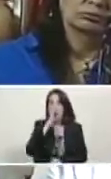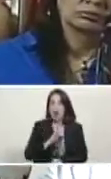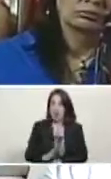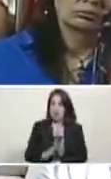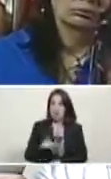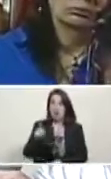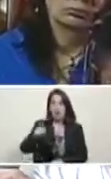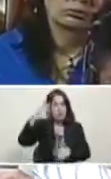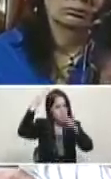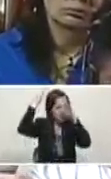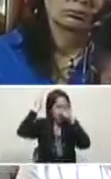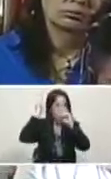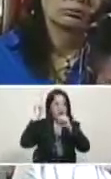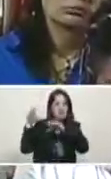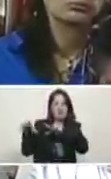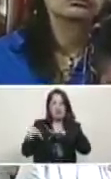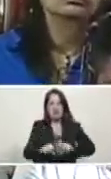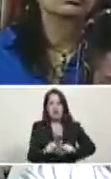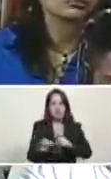del capital